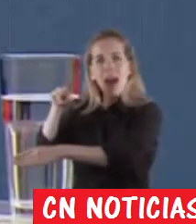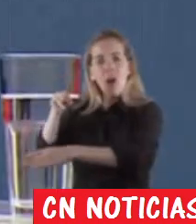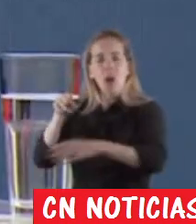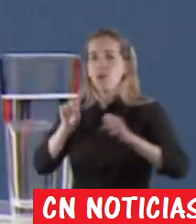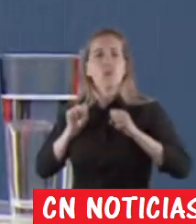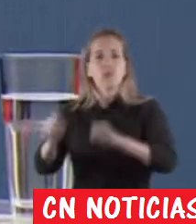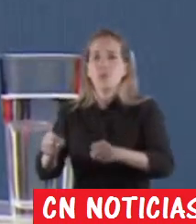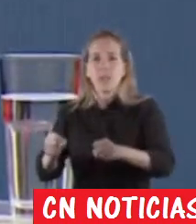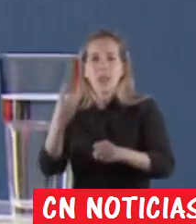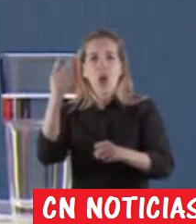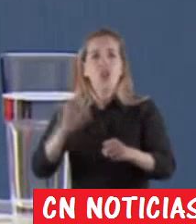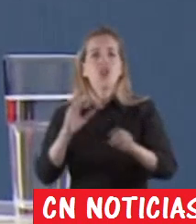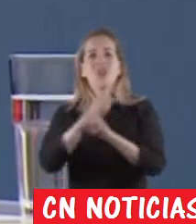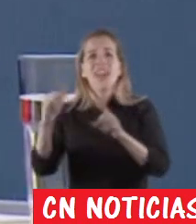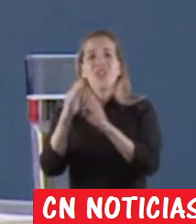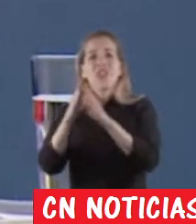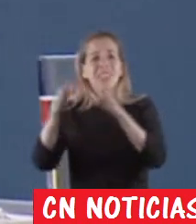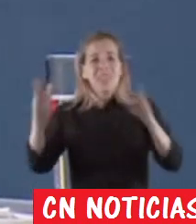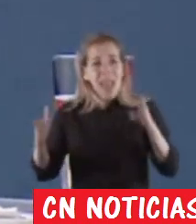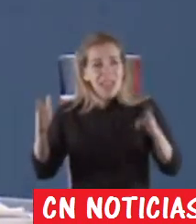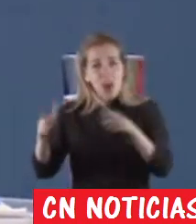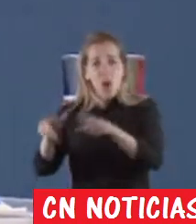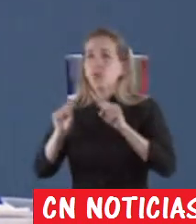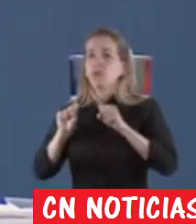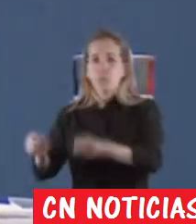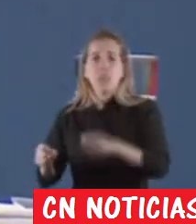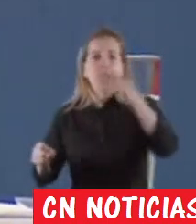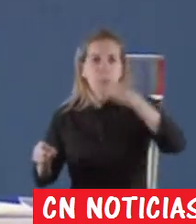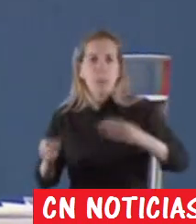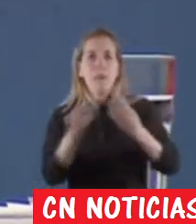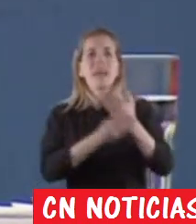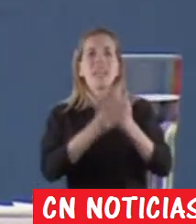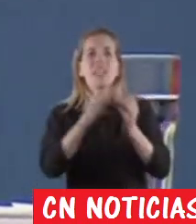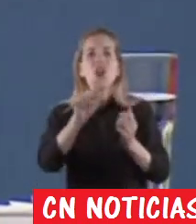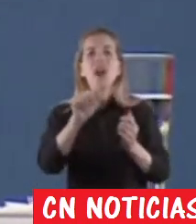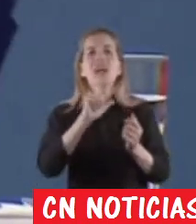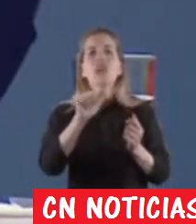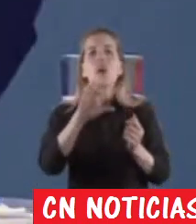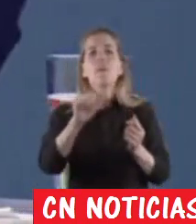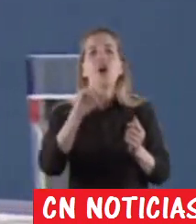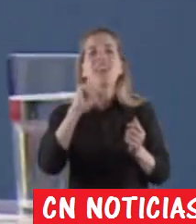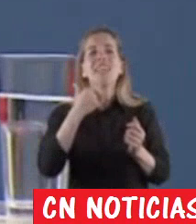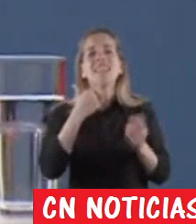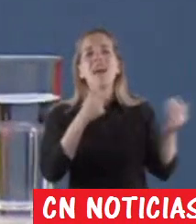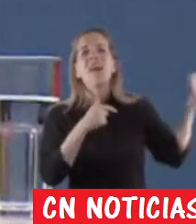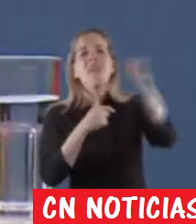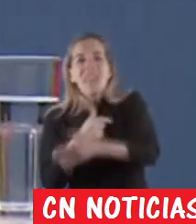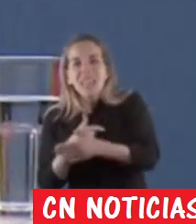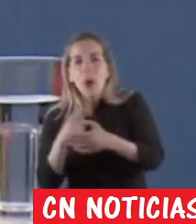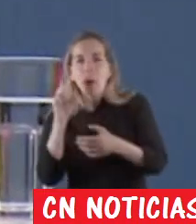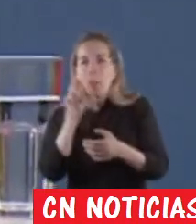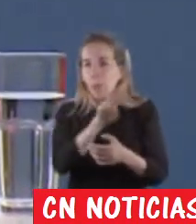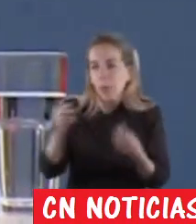Tuvimos 2 años y medio parado. Vino Cato a recorrerla con Gustavo Arrieta, que estaba por ahí, el administrador